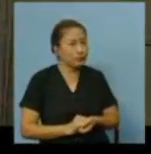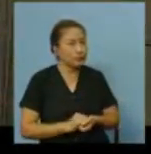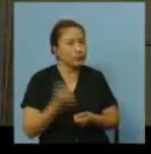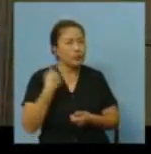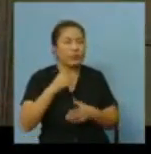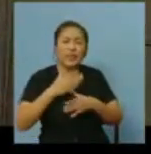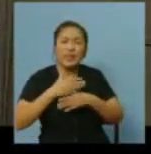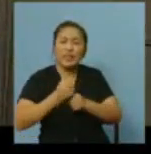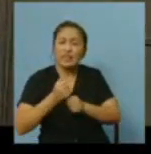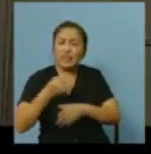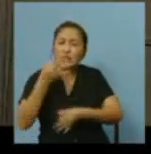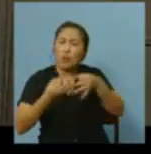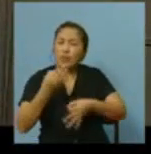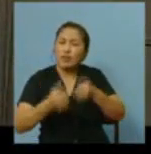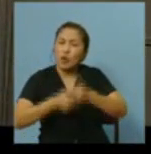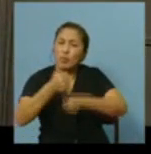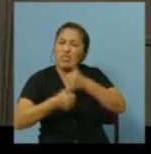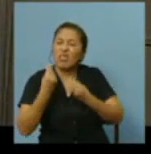Perfecto, defensa y competencia.